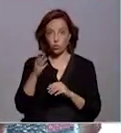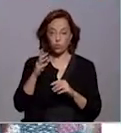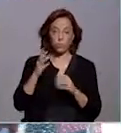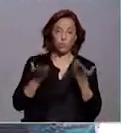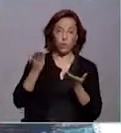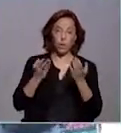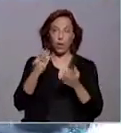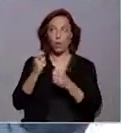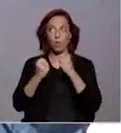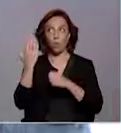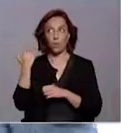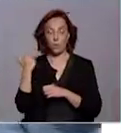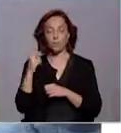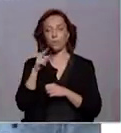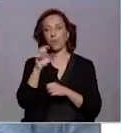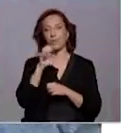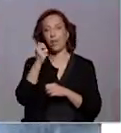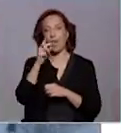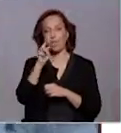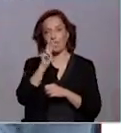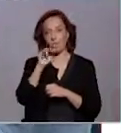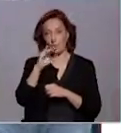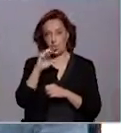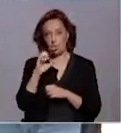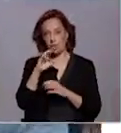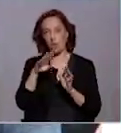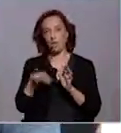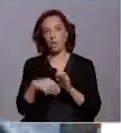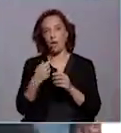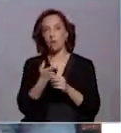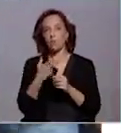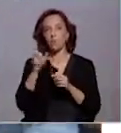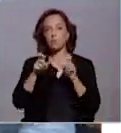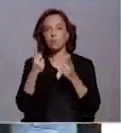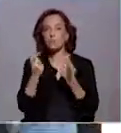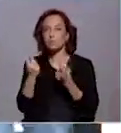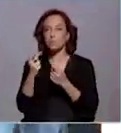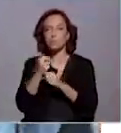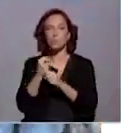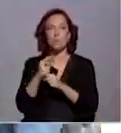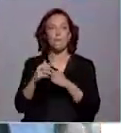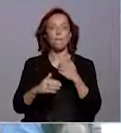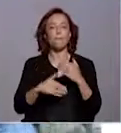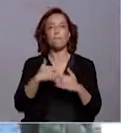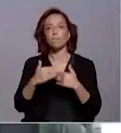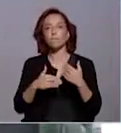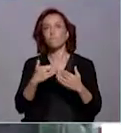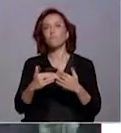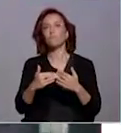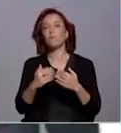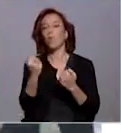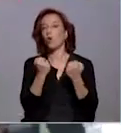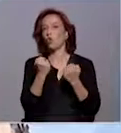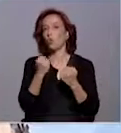para la consultora advice la caída de la demanda laboral se fue pronunciando a lo largo del año acompañando el desempeño de la